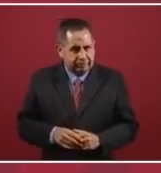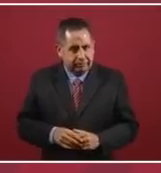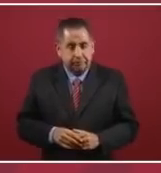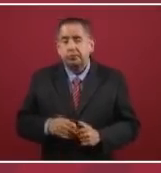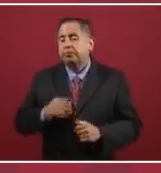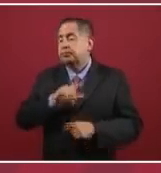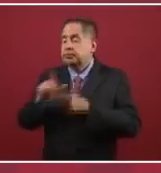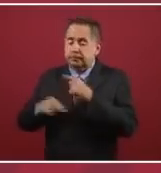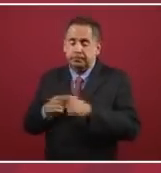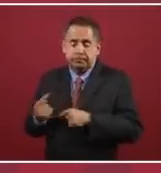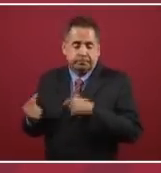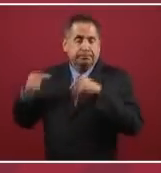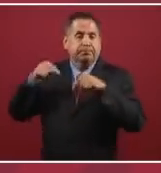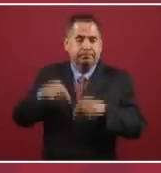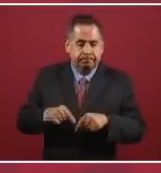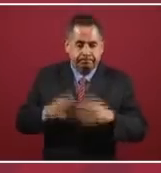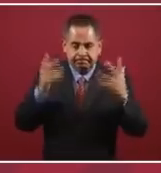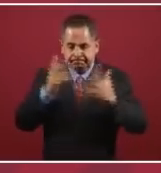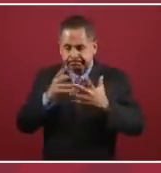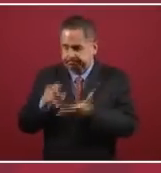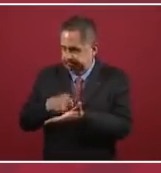Llegamos nosotros a corregir,